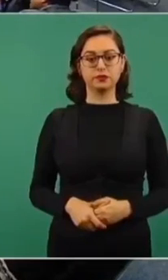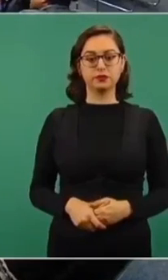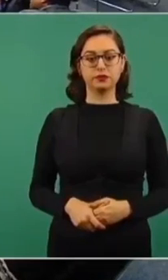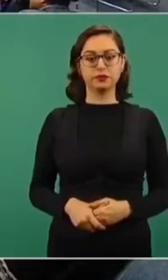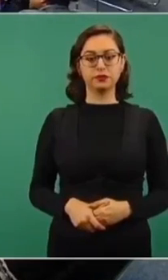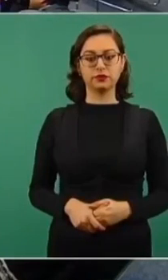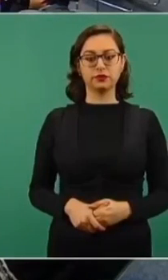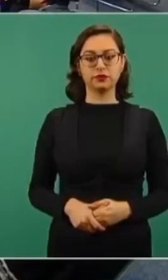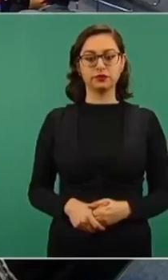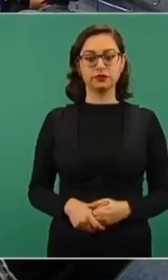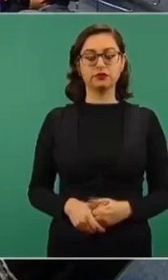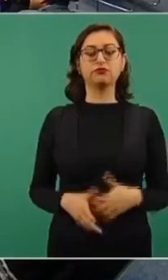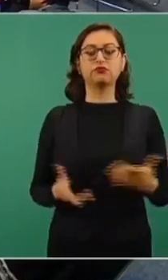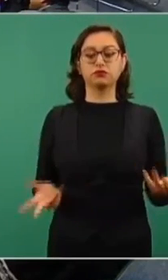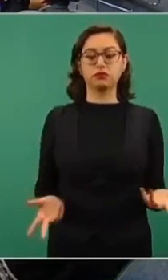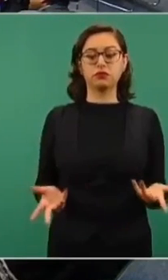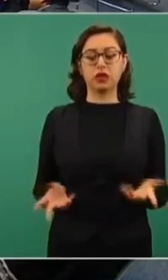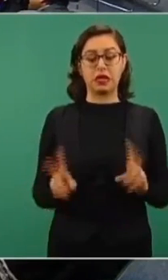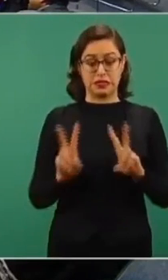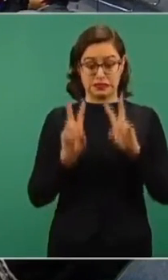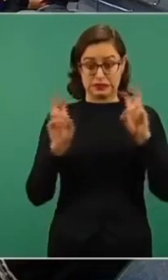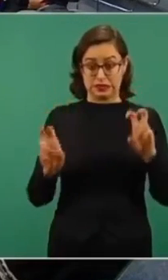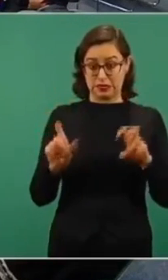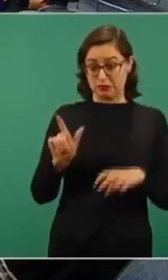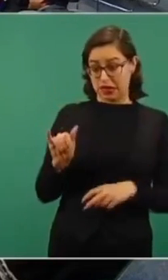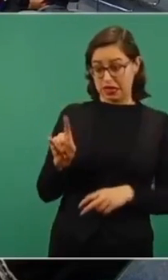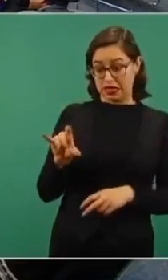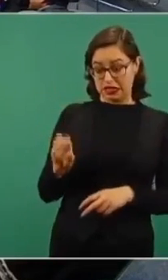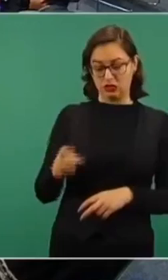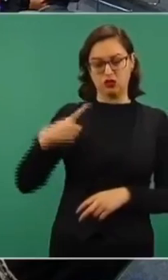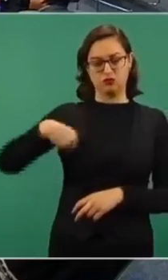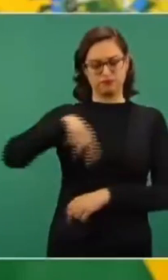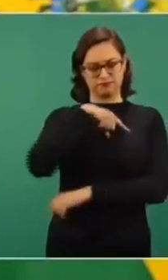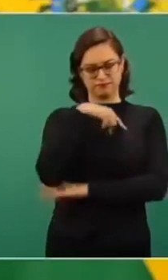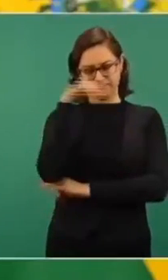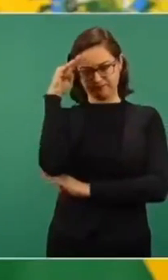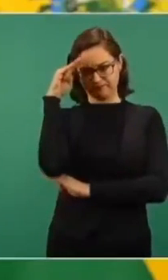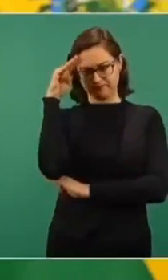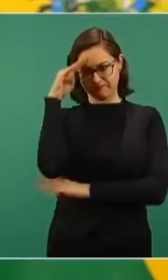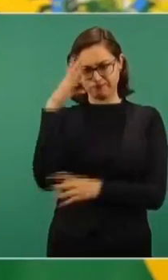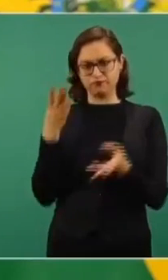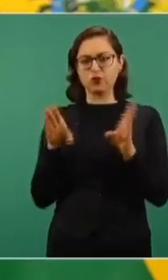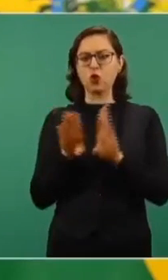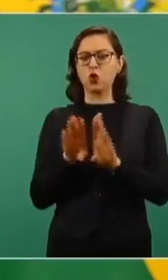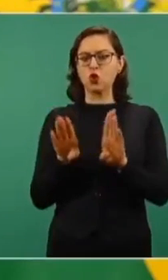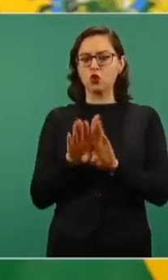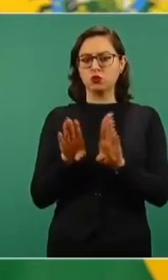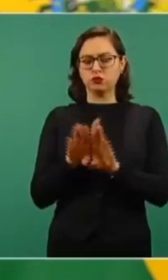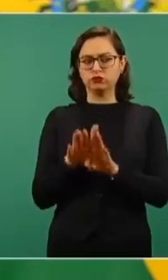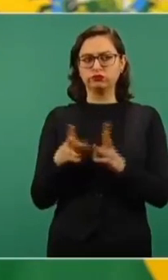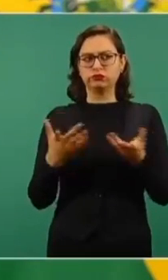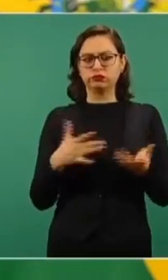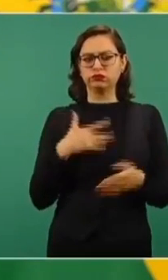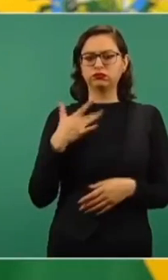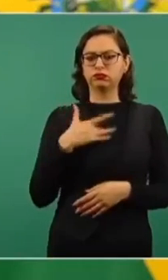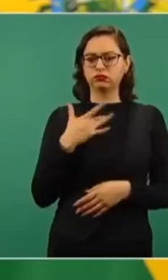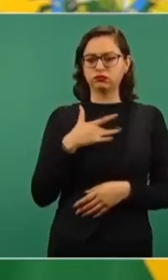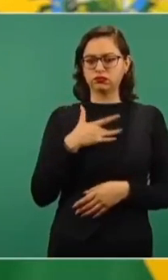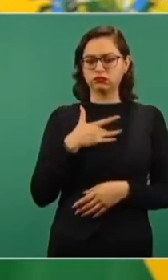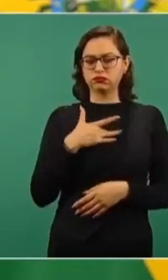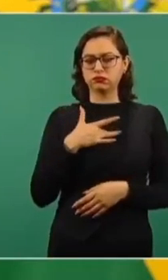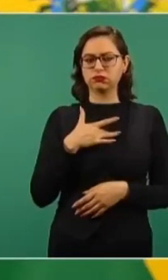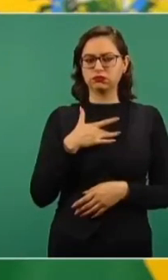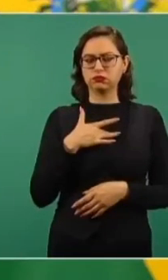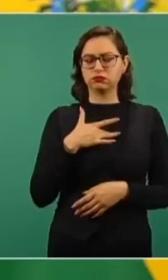Nosotros estamos analizando la posibilidad de tener una mayor